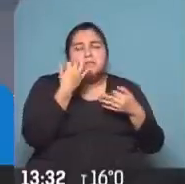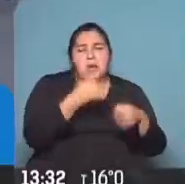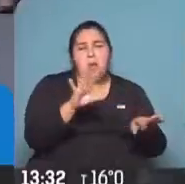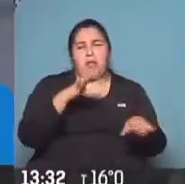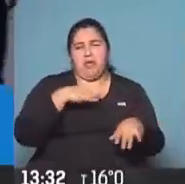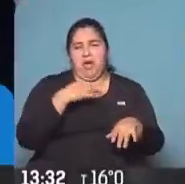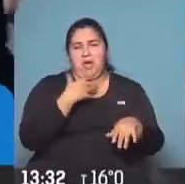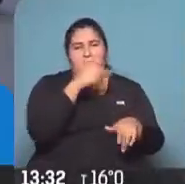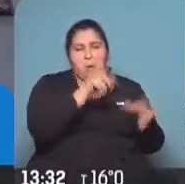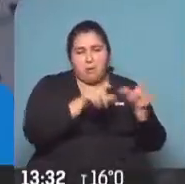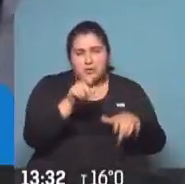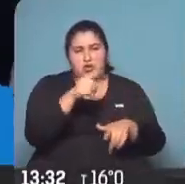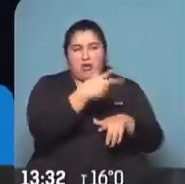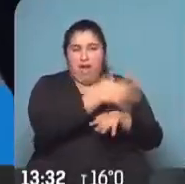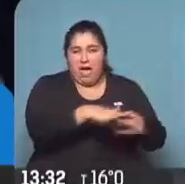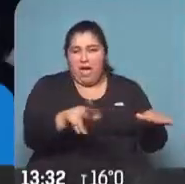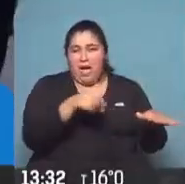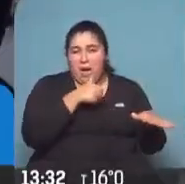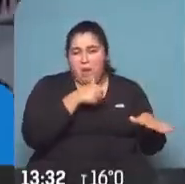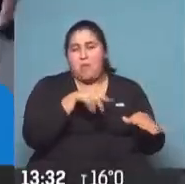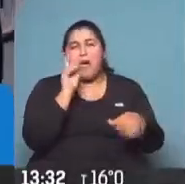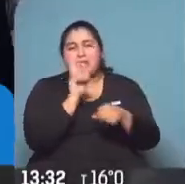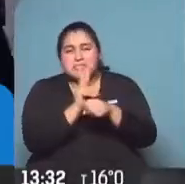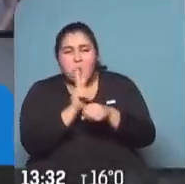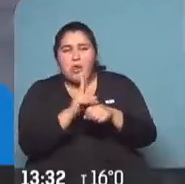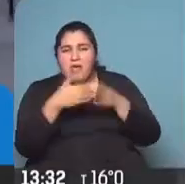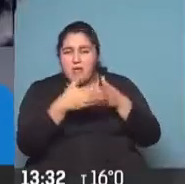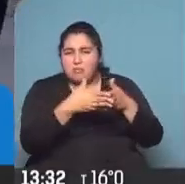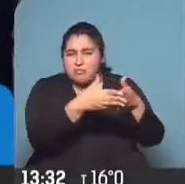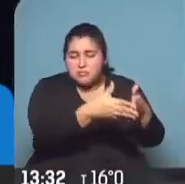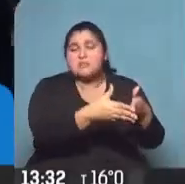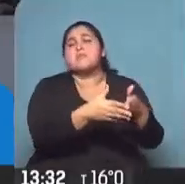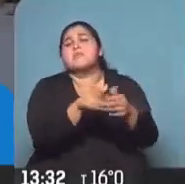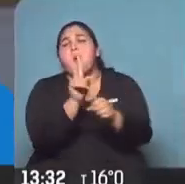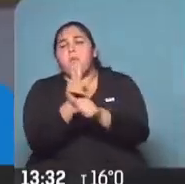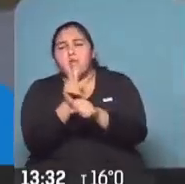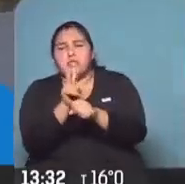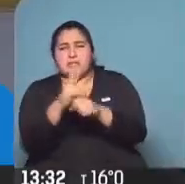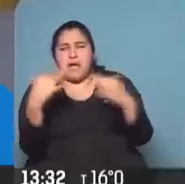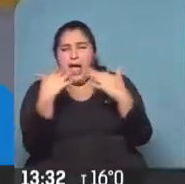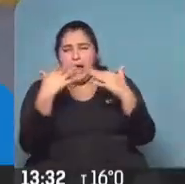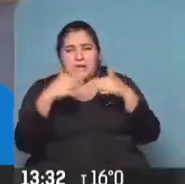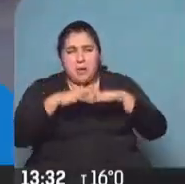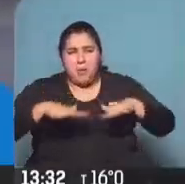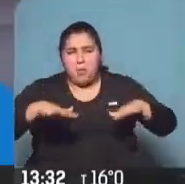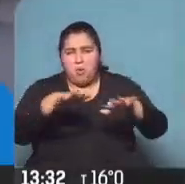la vida de animales de seguridad de la navegación sí no